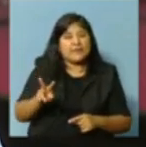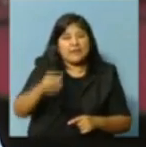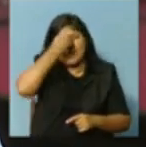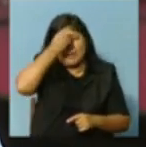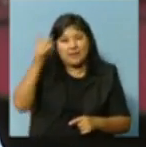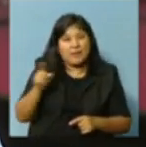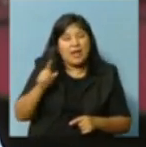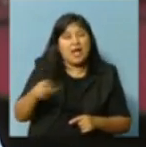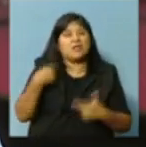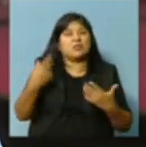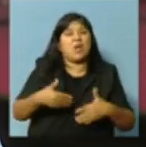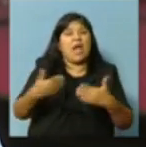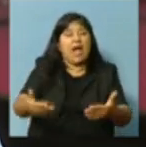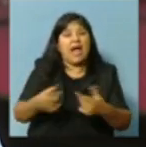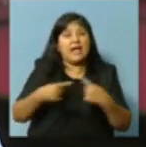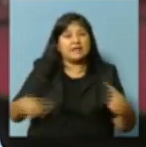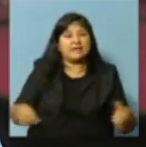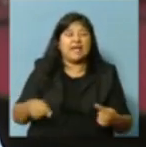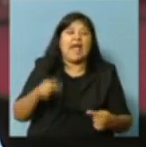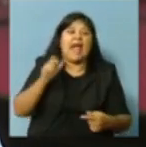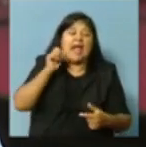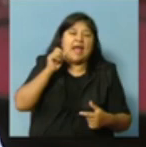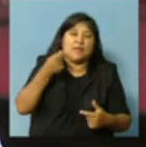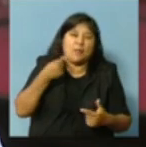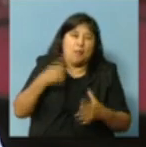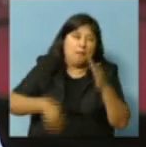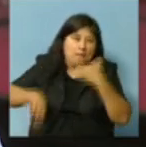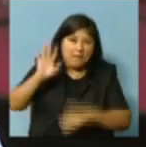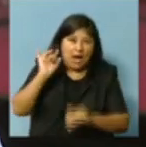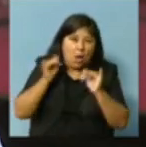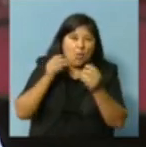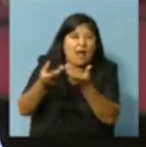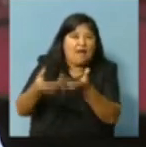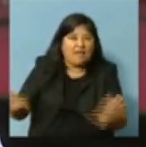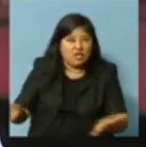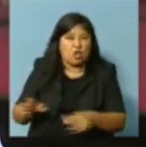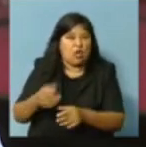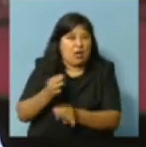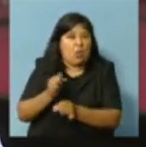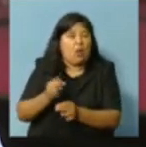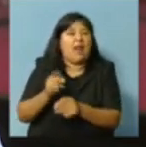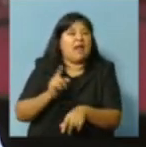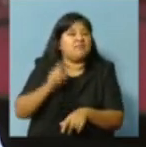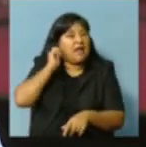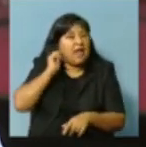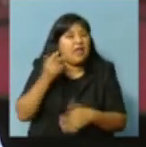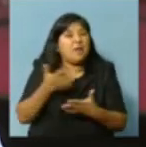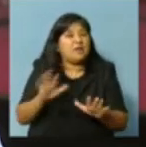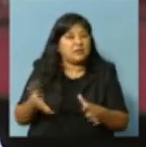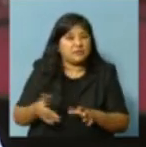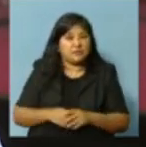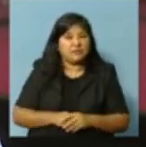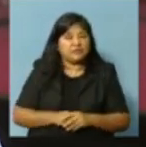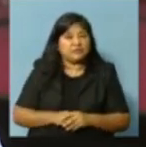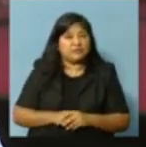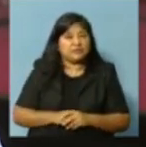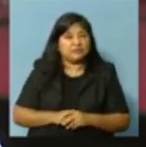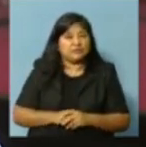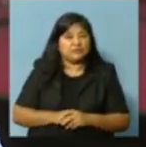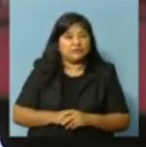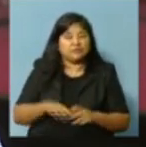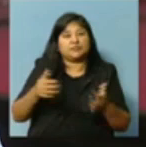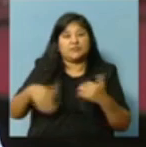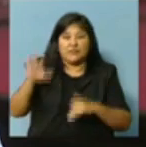deserción escolar en que años principalmente tienen este flagelo este problema bueno en general